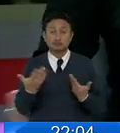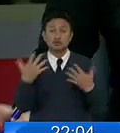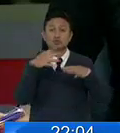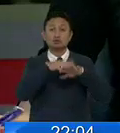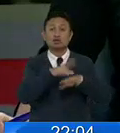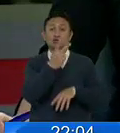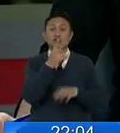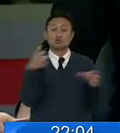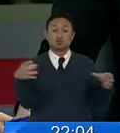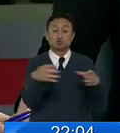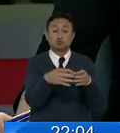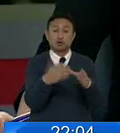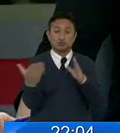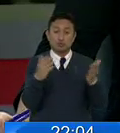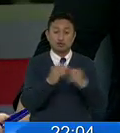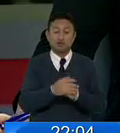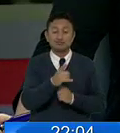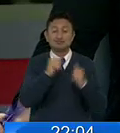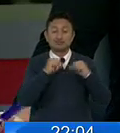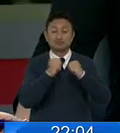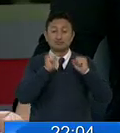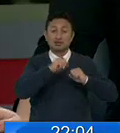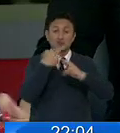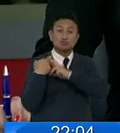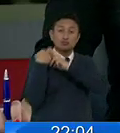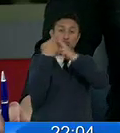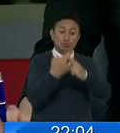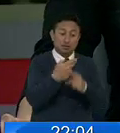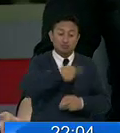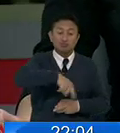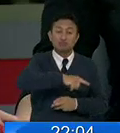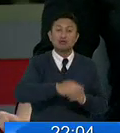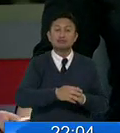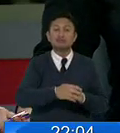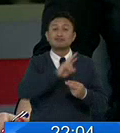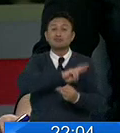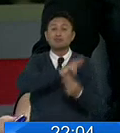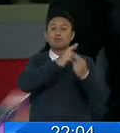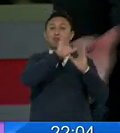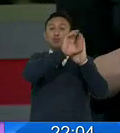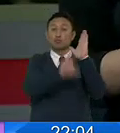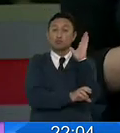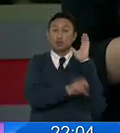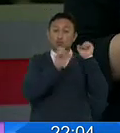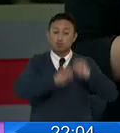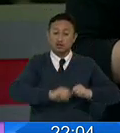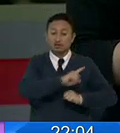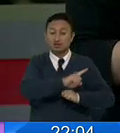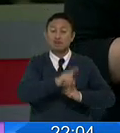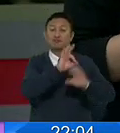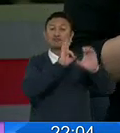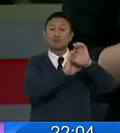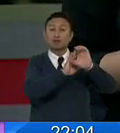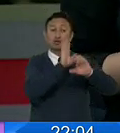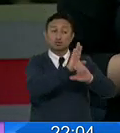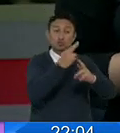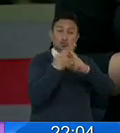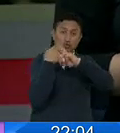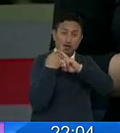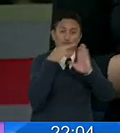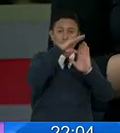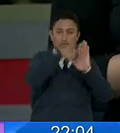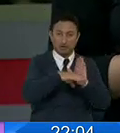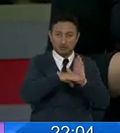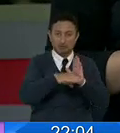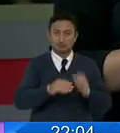Fueron dos comisiones ocasionales legislativas que llevarán adelante el tratamiento de la enmienda constitucional para limitar funciones del Consejo de